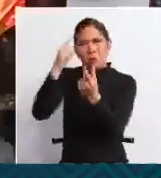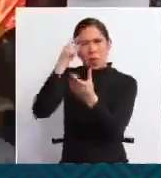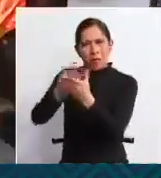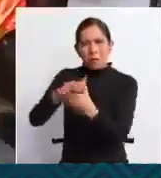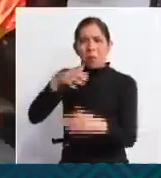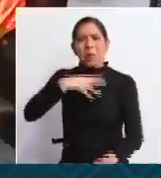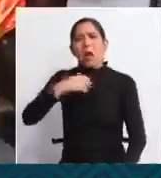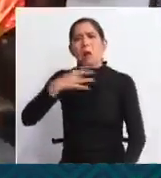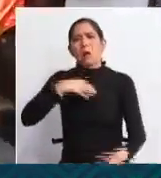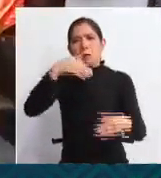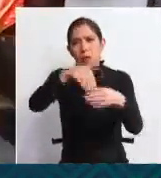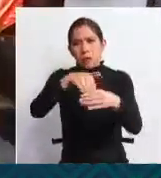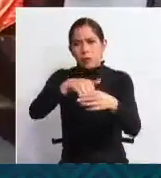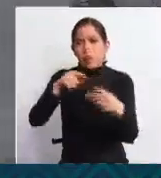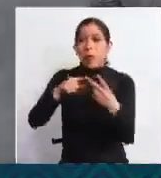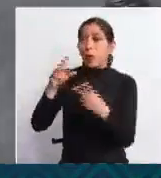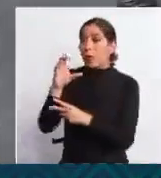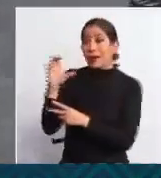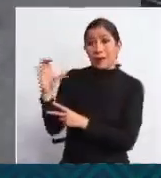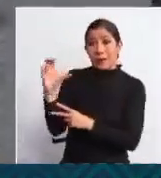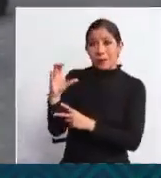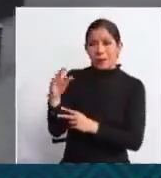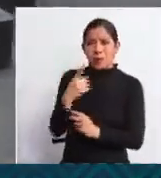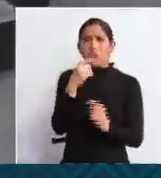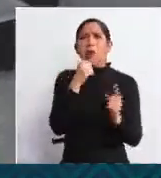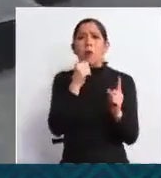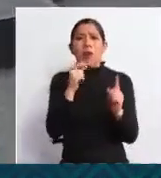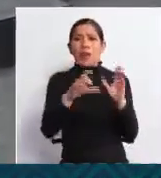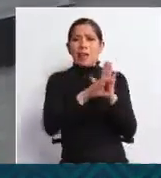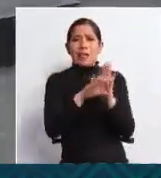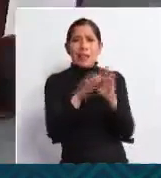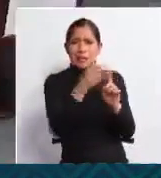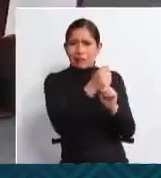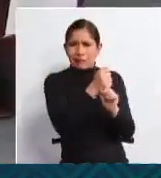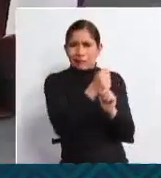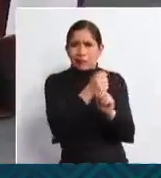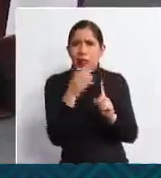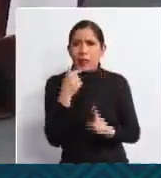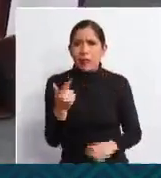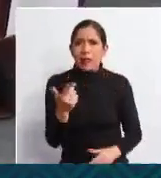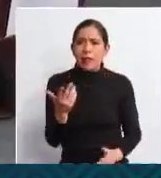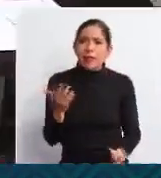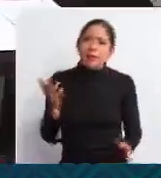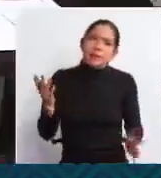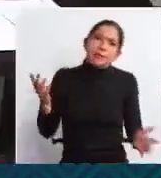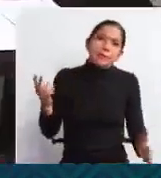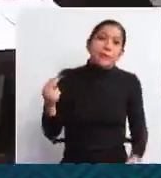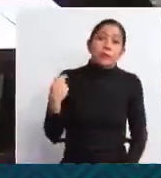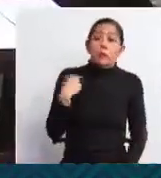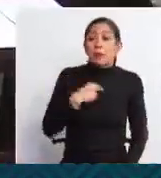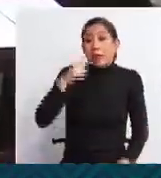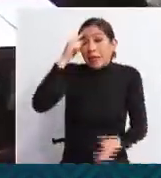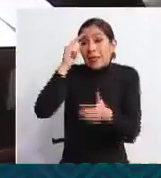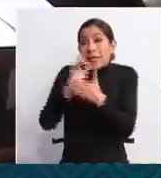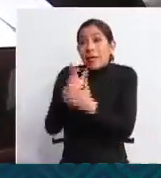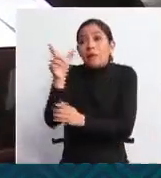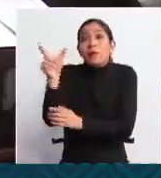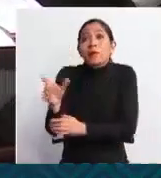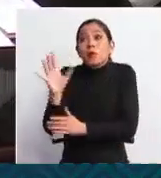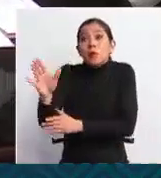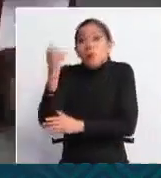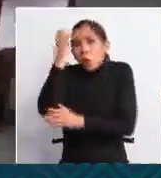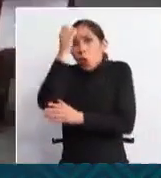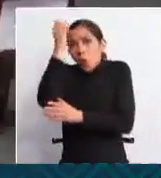Ciudadana aferrarse a una candidata. Bueno, nosotros no somos quienes para criticar la posición de Creemos. Ellos habrán estudiado y